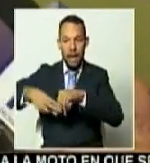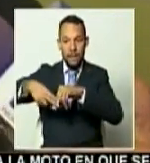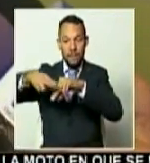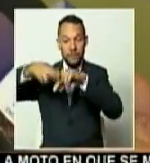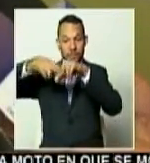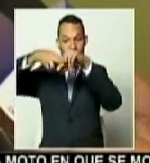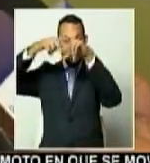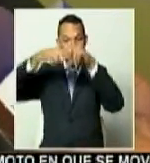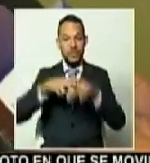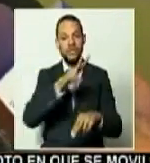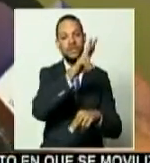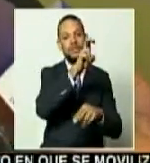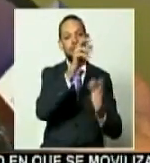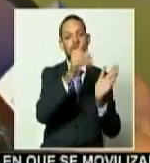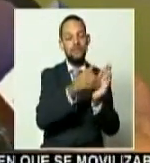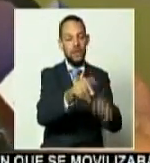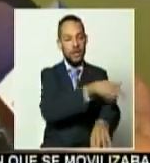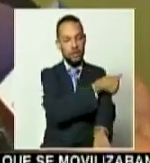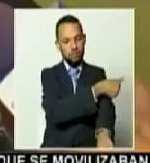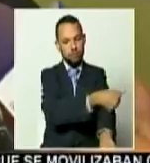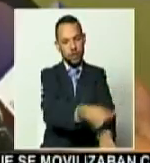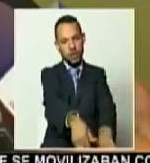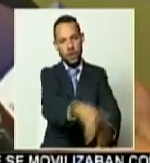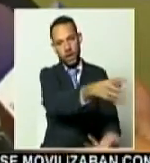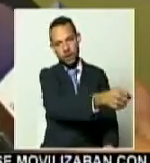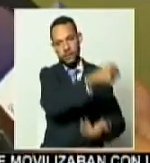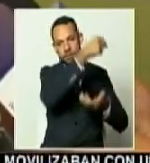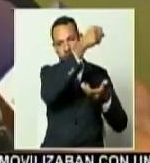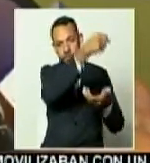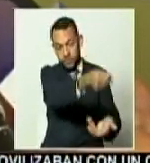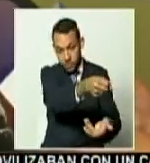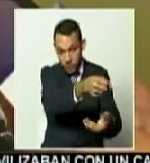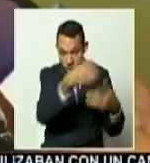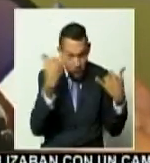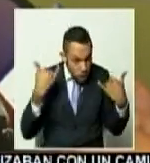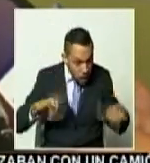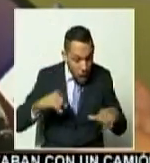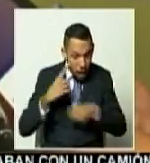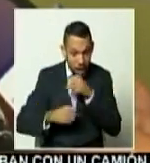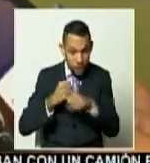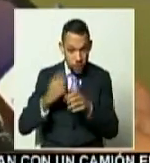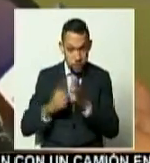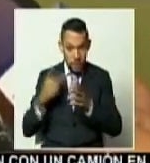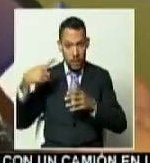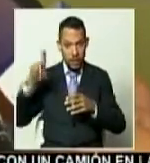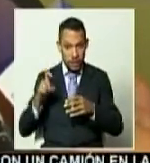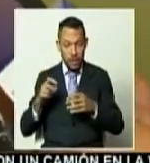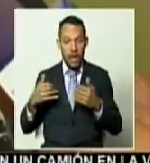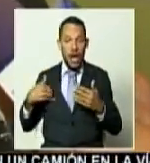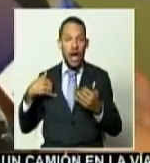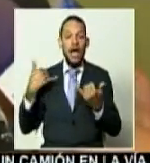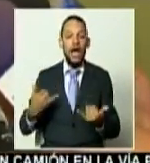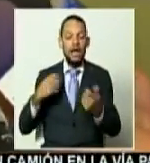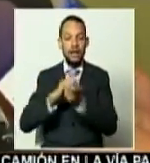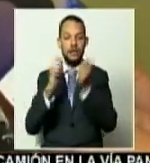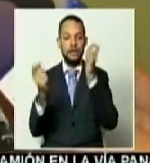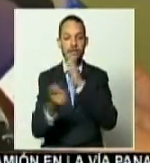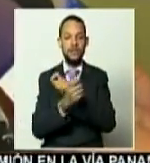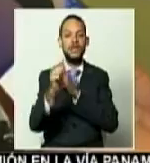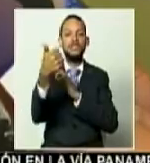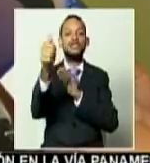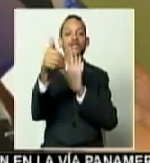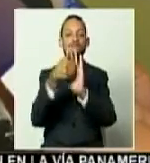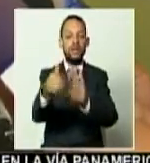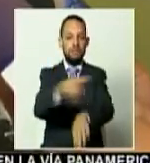ingresos, pasamos de 7.660 millones de pesos presupuesto asignado este año a 10.711 millones